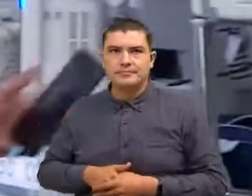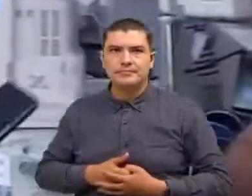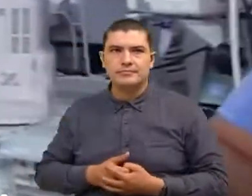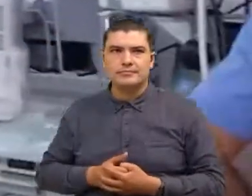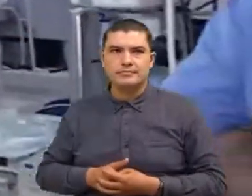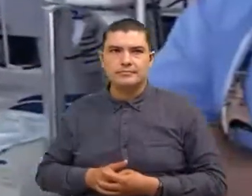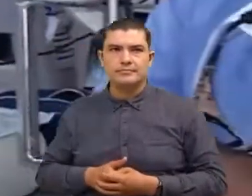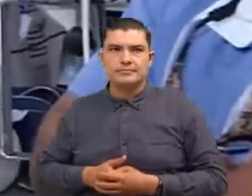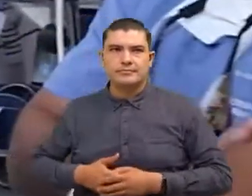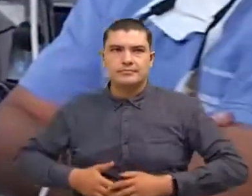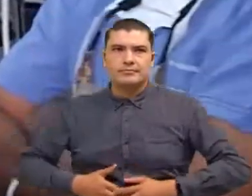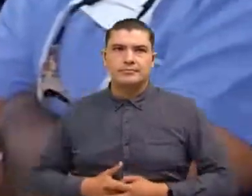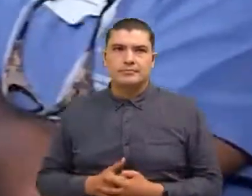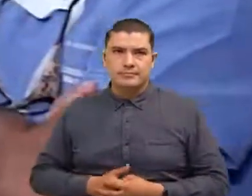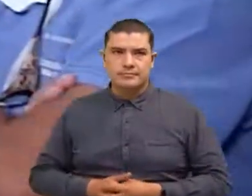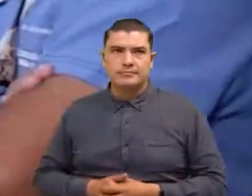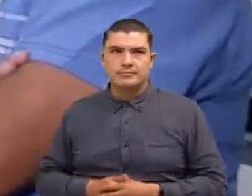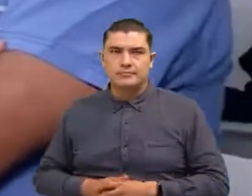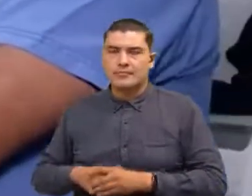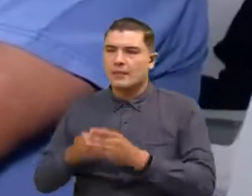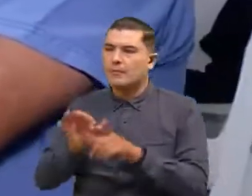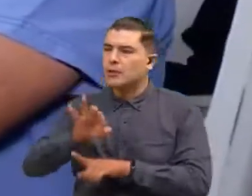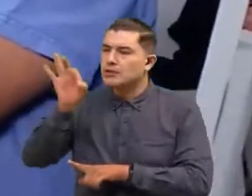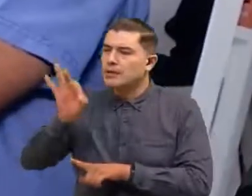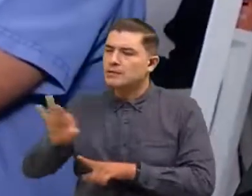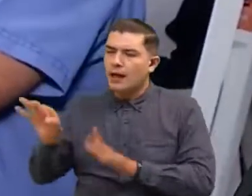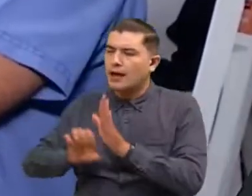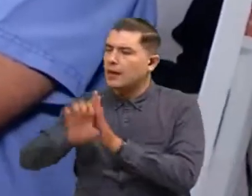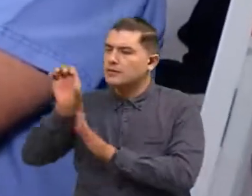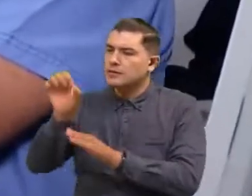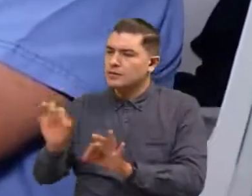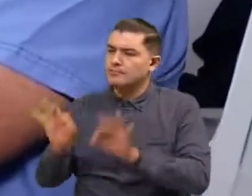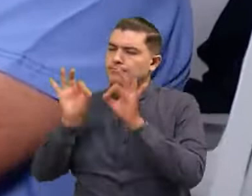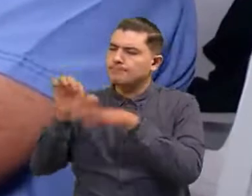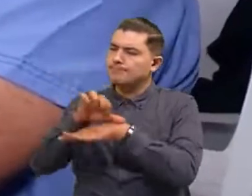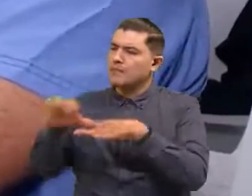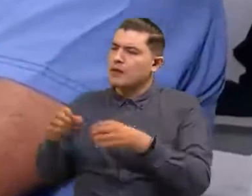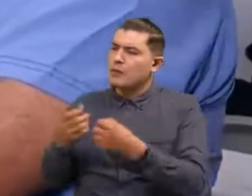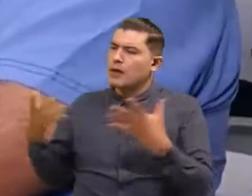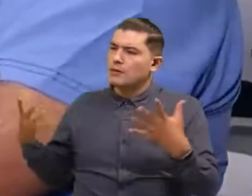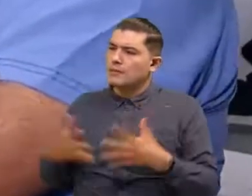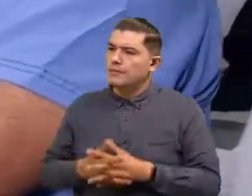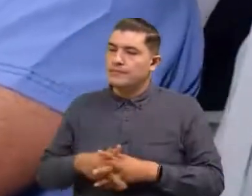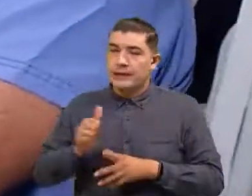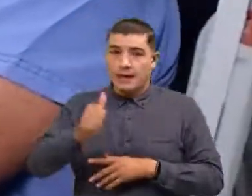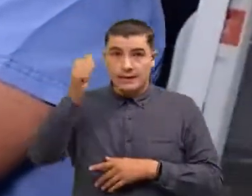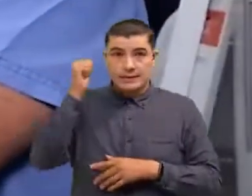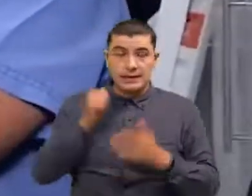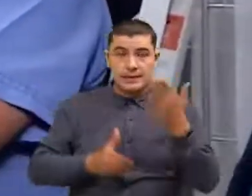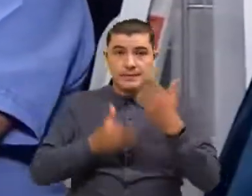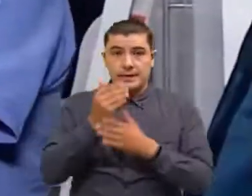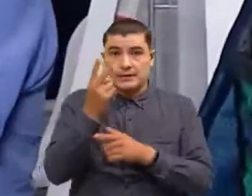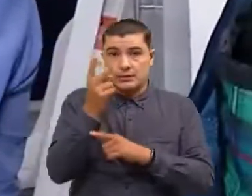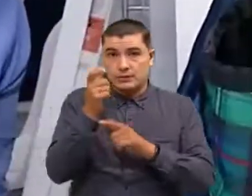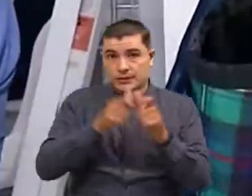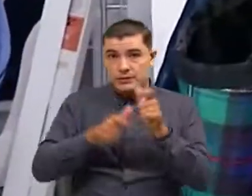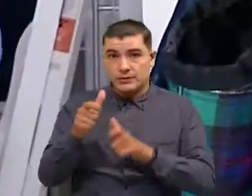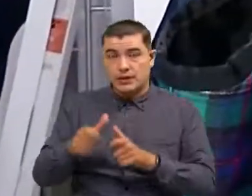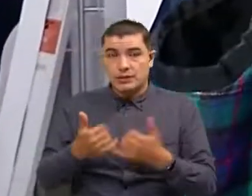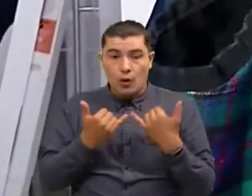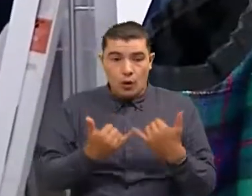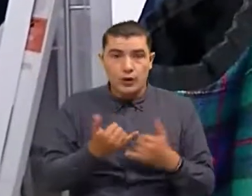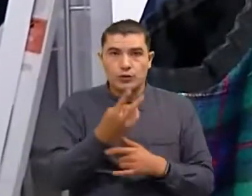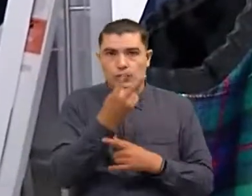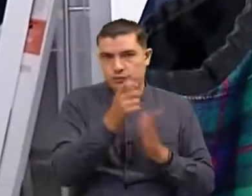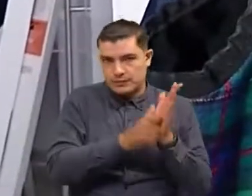hasta cuándo van a permanecer ustedes aquí realizando estos procedimientos? Bueno, estamos realizando, iniciamos el día de ayer con 2 casos y hoy completamos